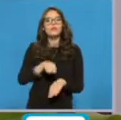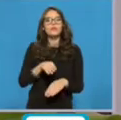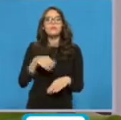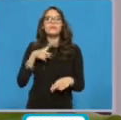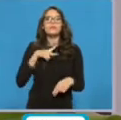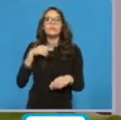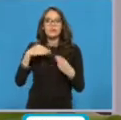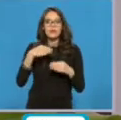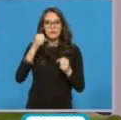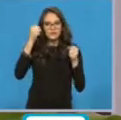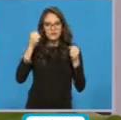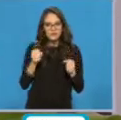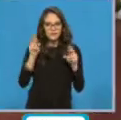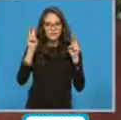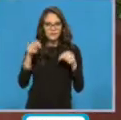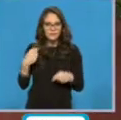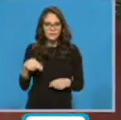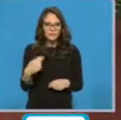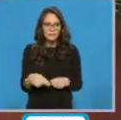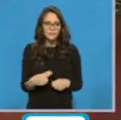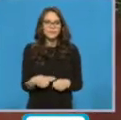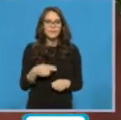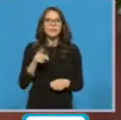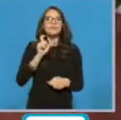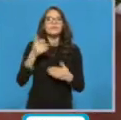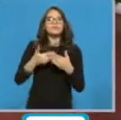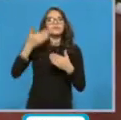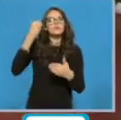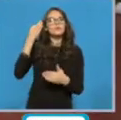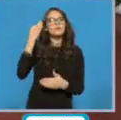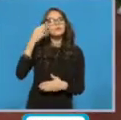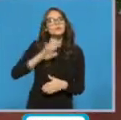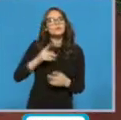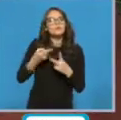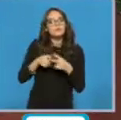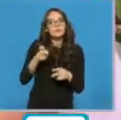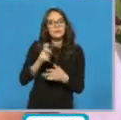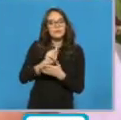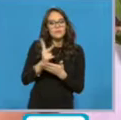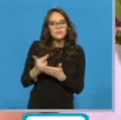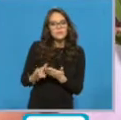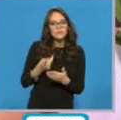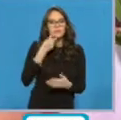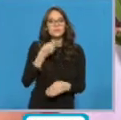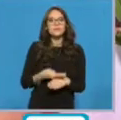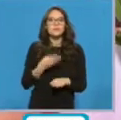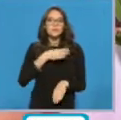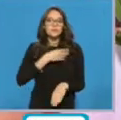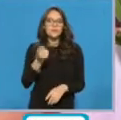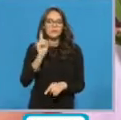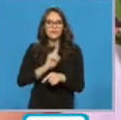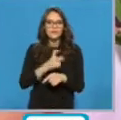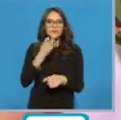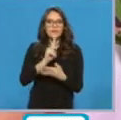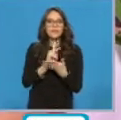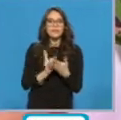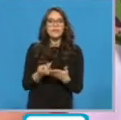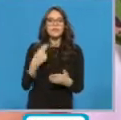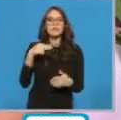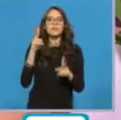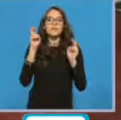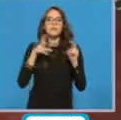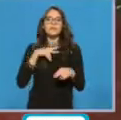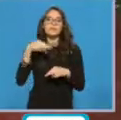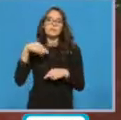¿Hace cuánto tiempo se comenzó a implementar este programa? Ok, antes que nada, muy buenos días. Buenos días. Este programa denominado Mi